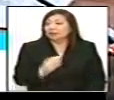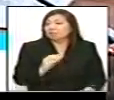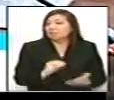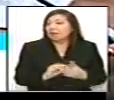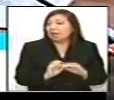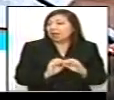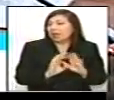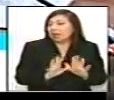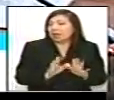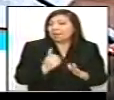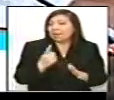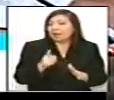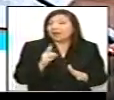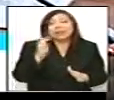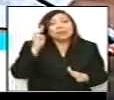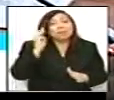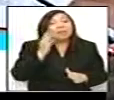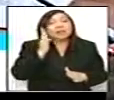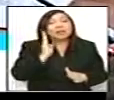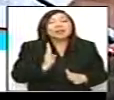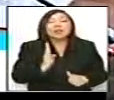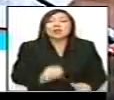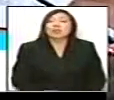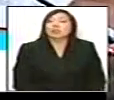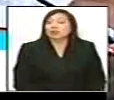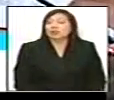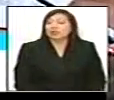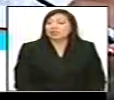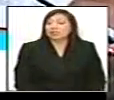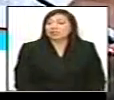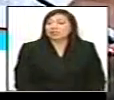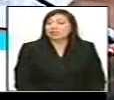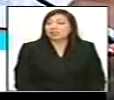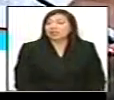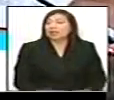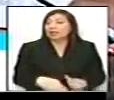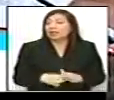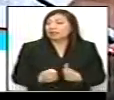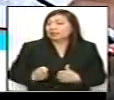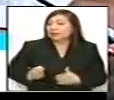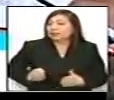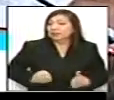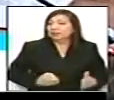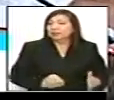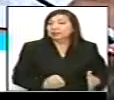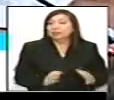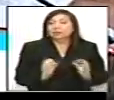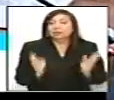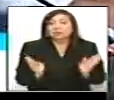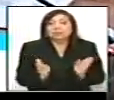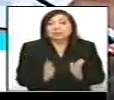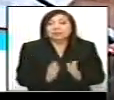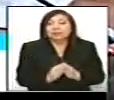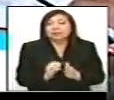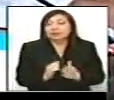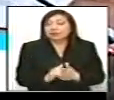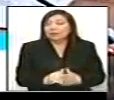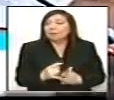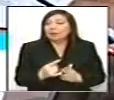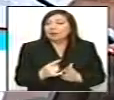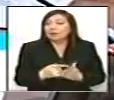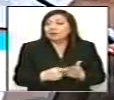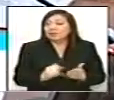que la ley ha definido para el caso de Madre de Dios que son concesiones dentro del corredor minero, es una zona para pequeña minería, minería artesanal. Por